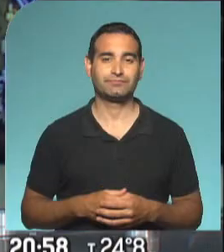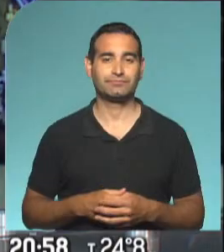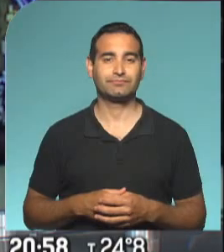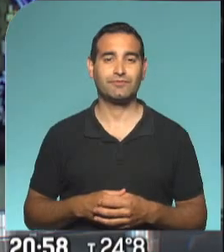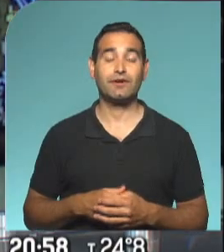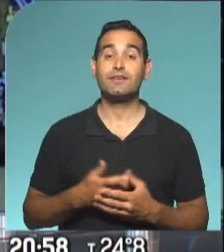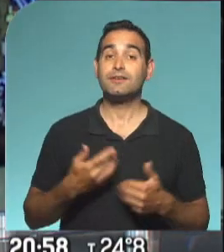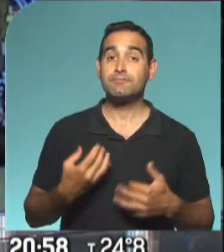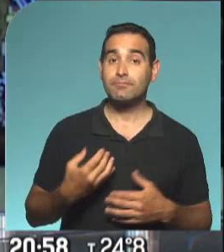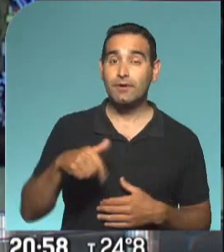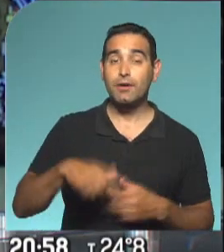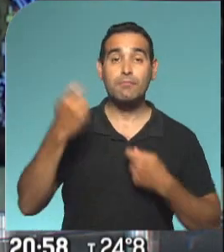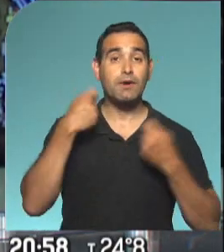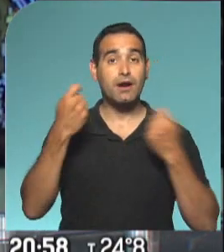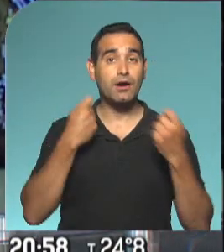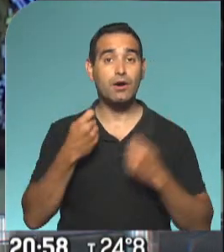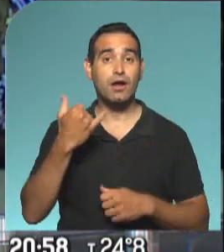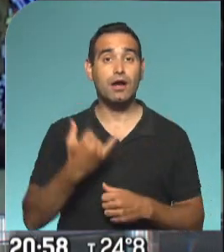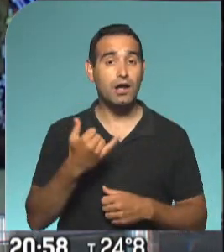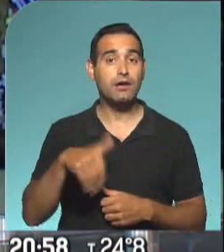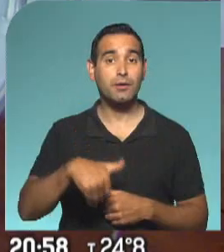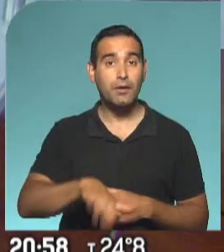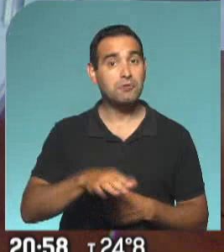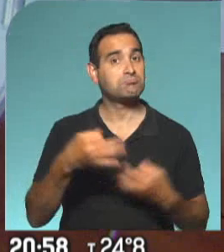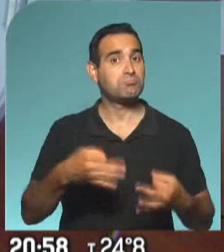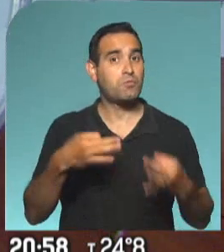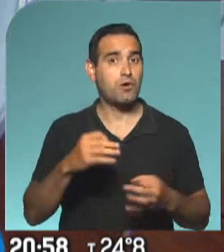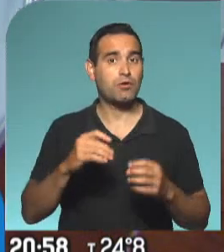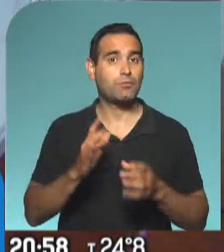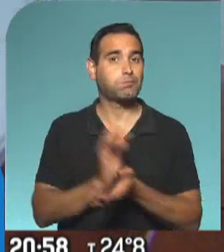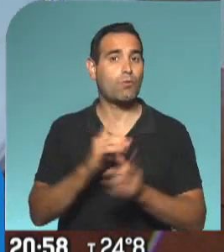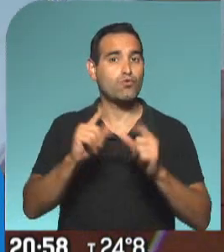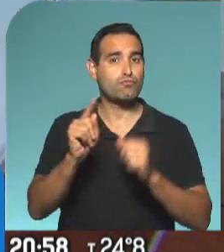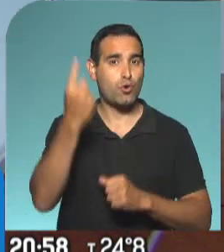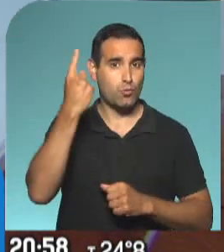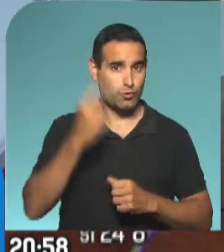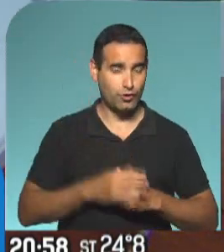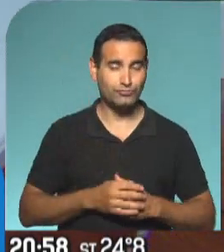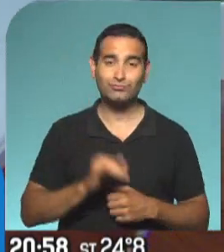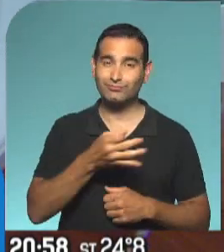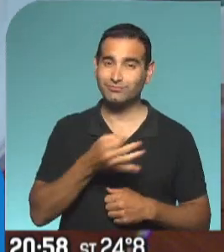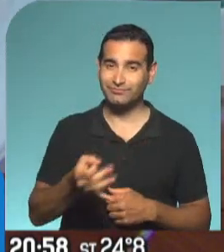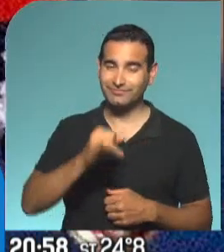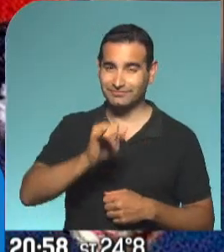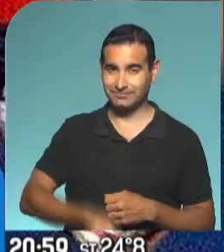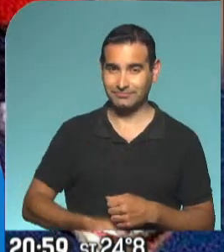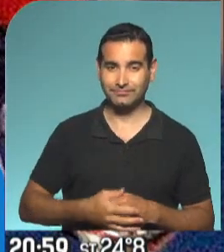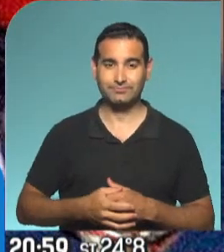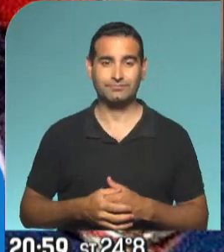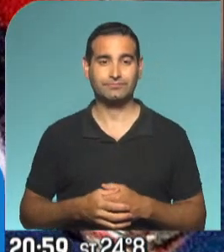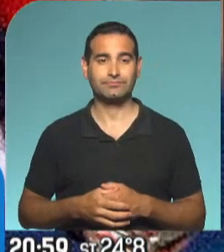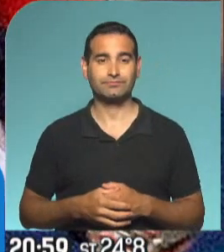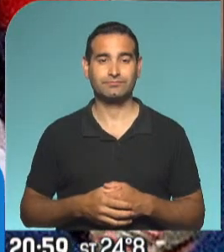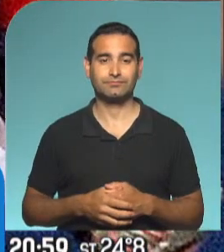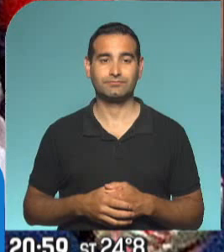Totalmente. Bueno. Juan, tenemos en Paraguay ya un candidato con mucho peso, un número uno para el 2023. Fuerte lo de peso, sí, pero es verdad. Habrá un